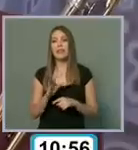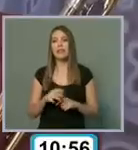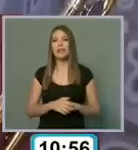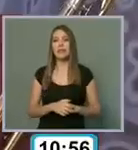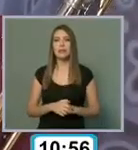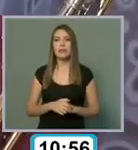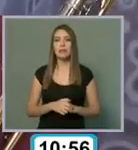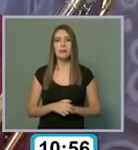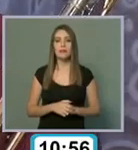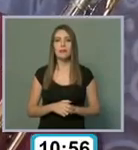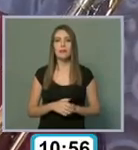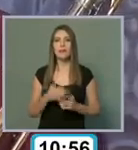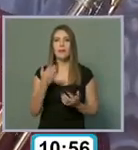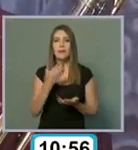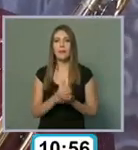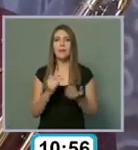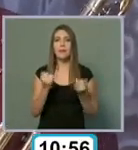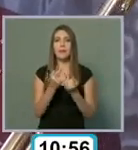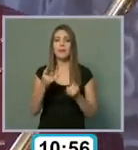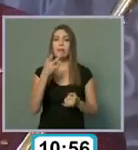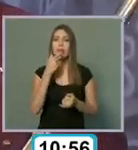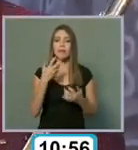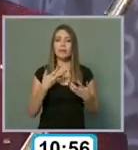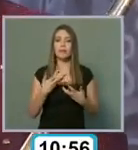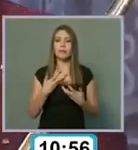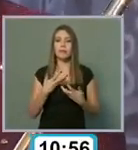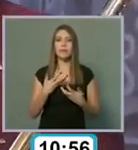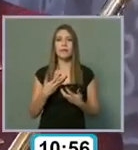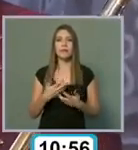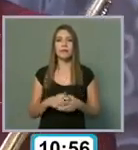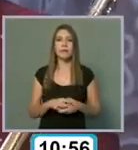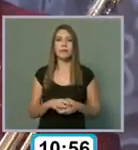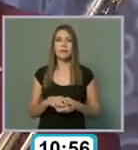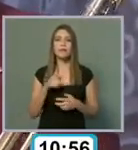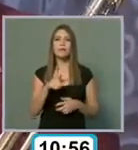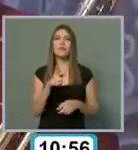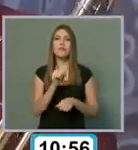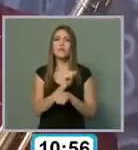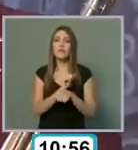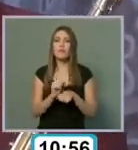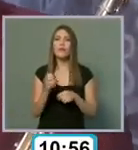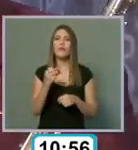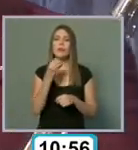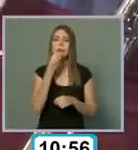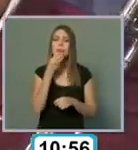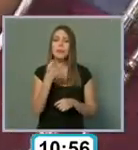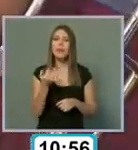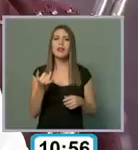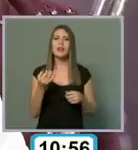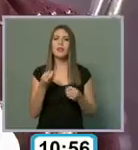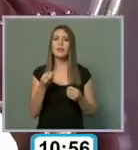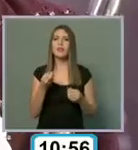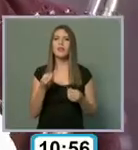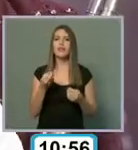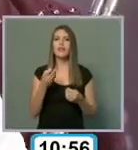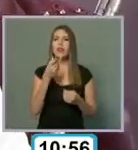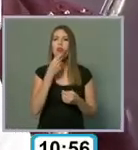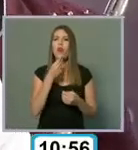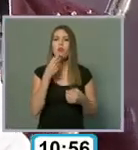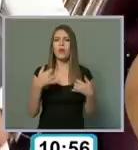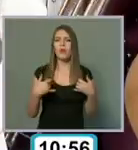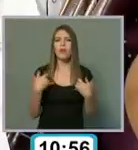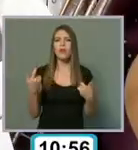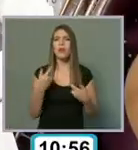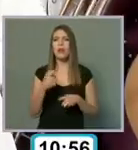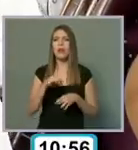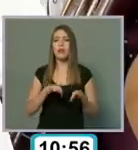que tiene Cristian, que es una sencillez muy padre y calidez humana, porque de verdad es un chavo que ha